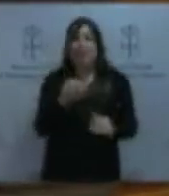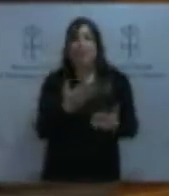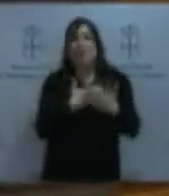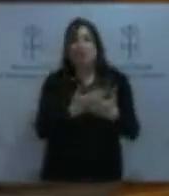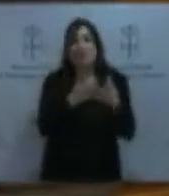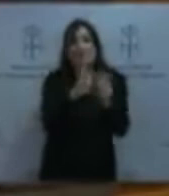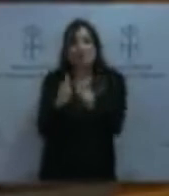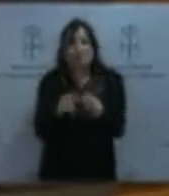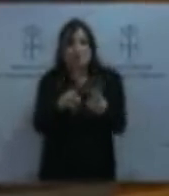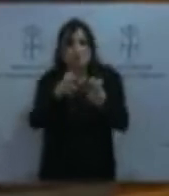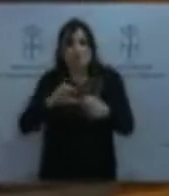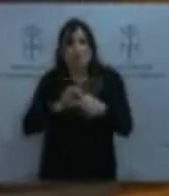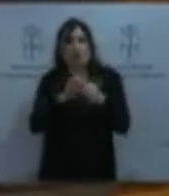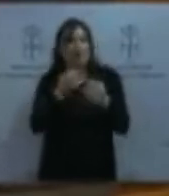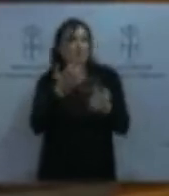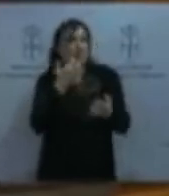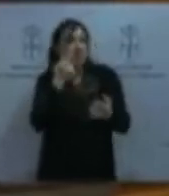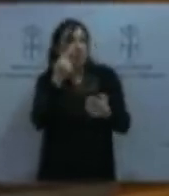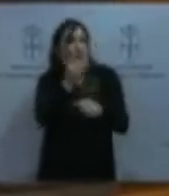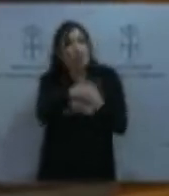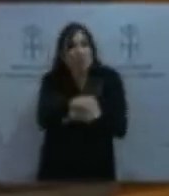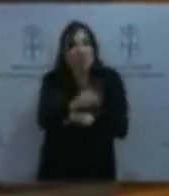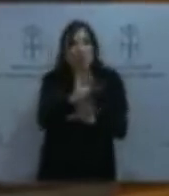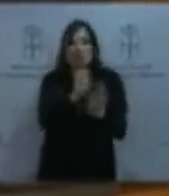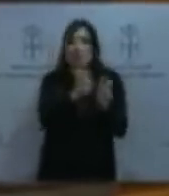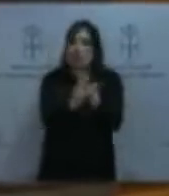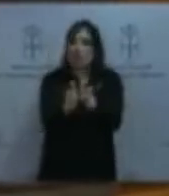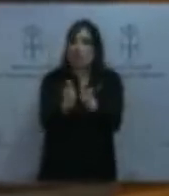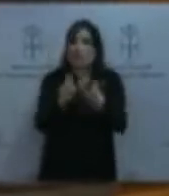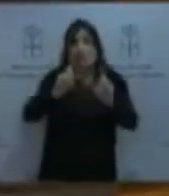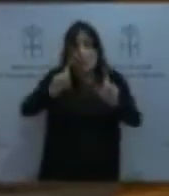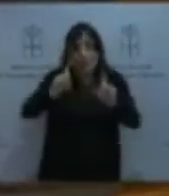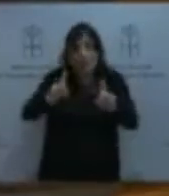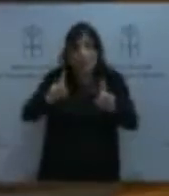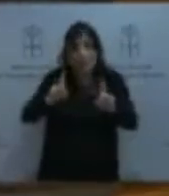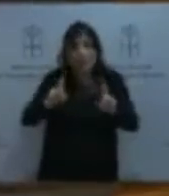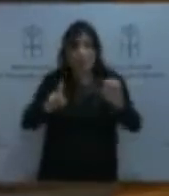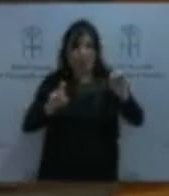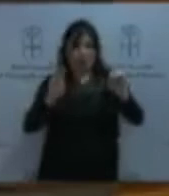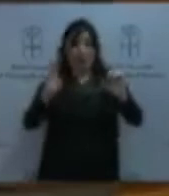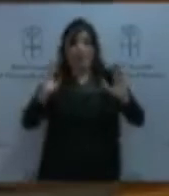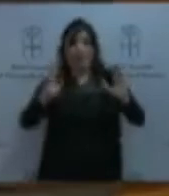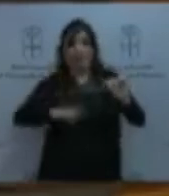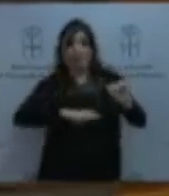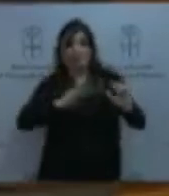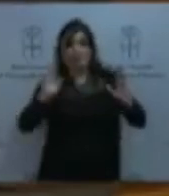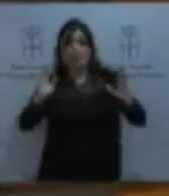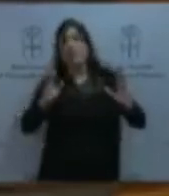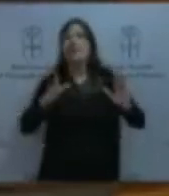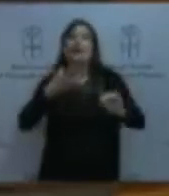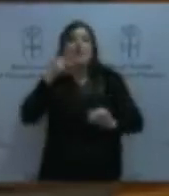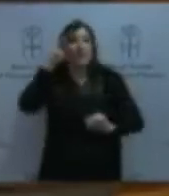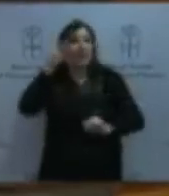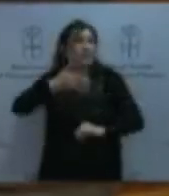con sectores como la educación 0 a 3, donde no se pueden dar experiencias de precariedad como las que se han vivido en el Hotel Reconquista y que